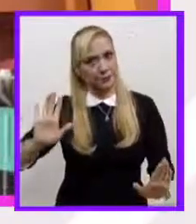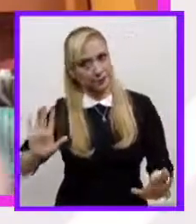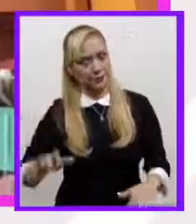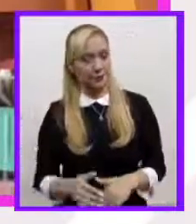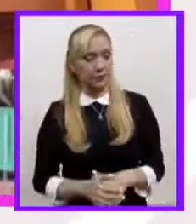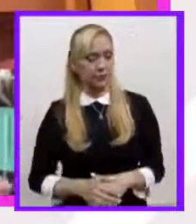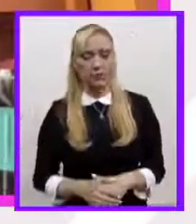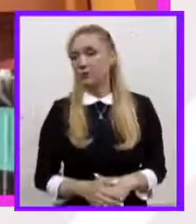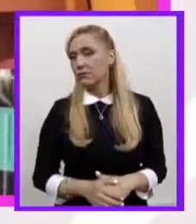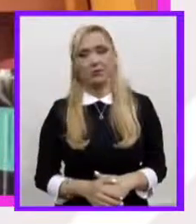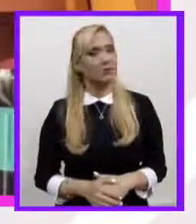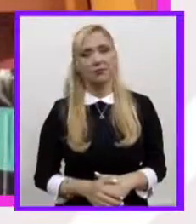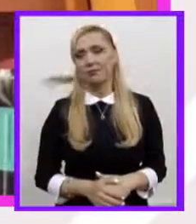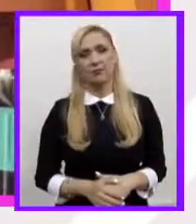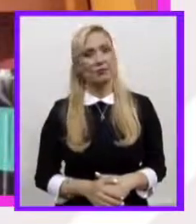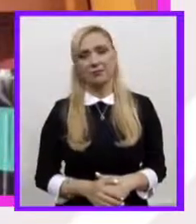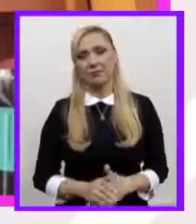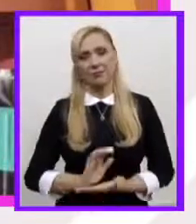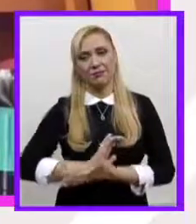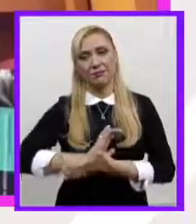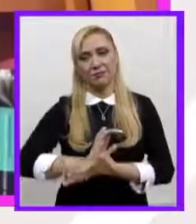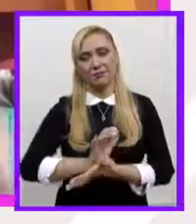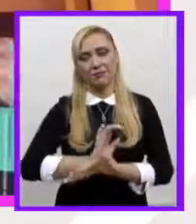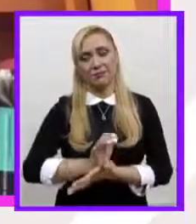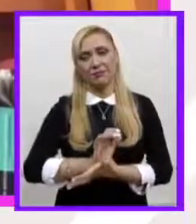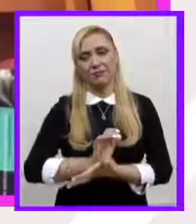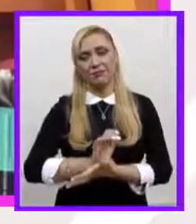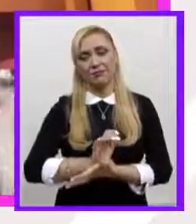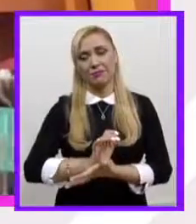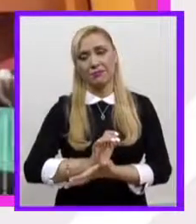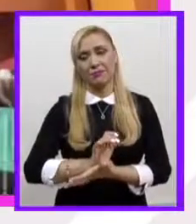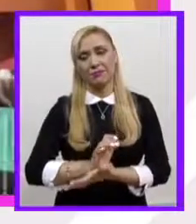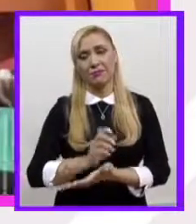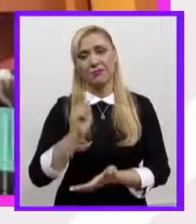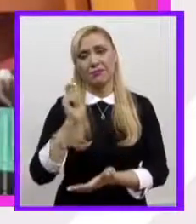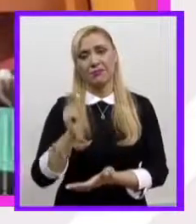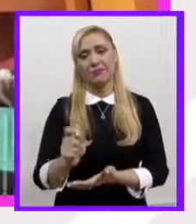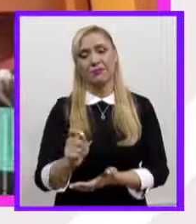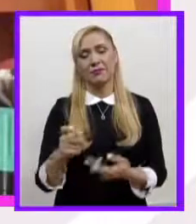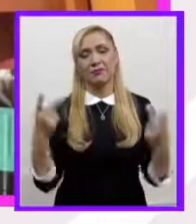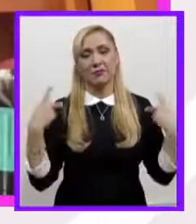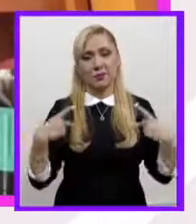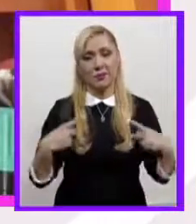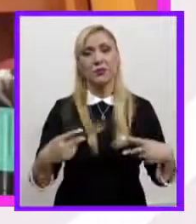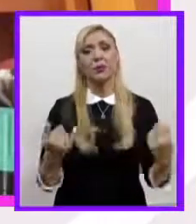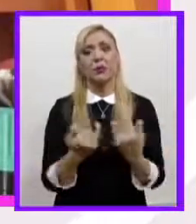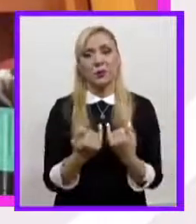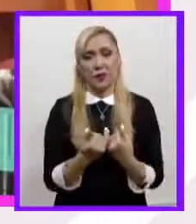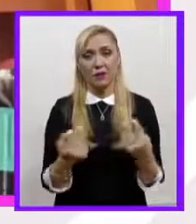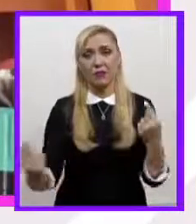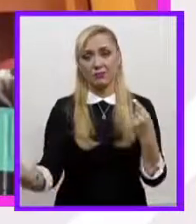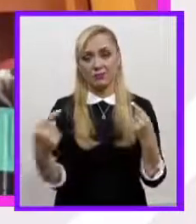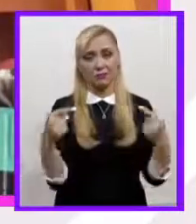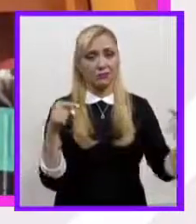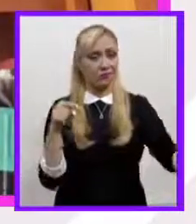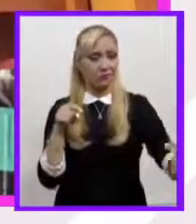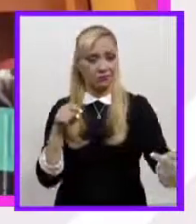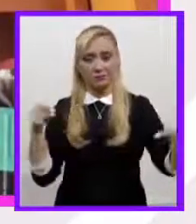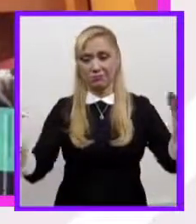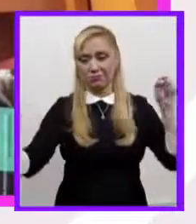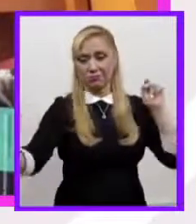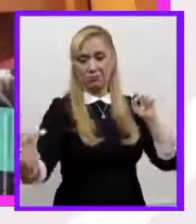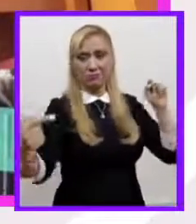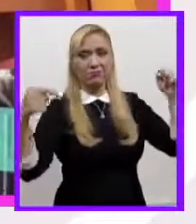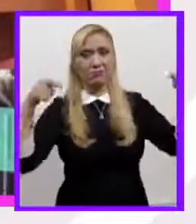la realidad es que el principio de igualdad y no discriminación pues permea en las relaciones entre particulares y particularmente en